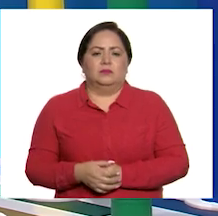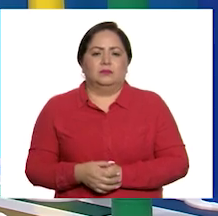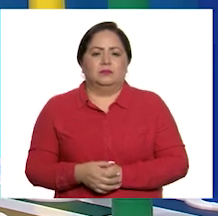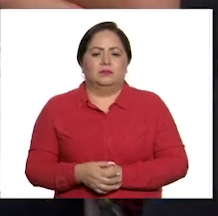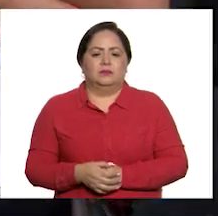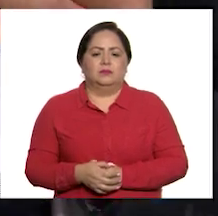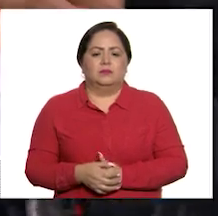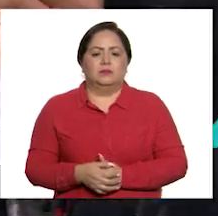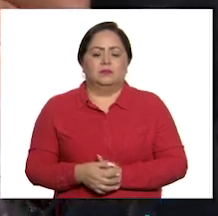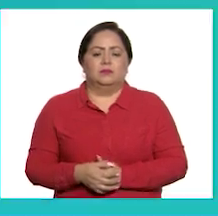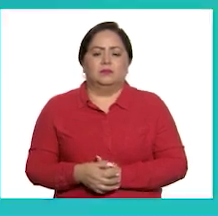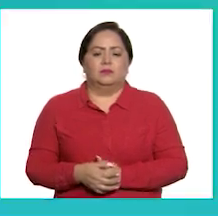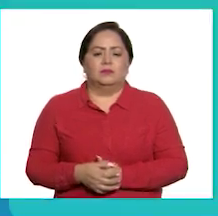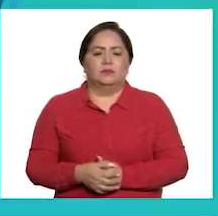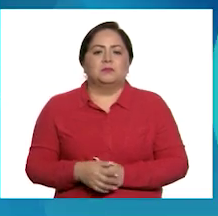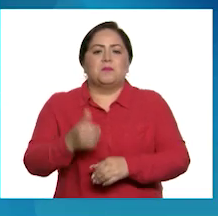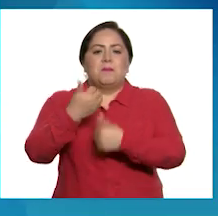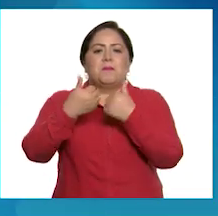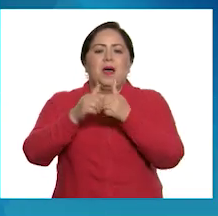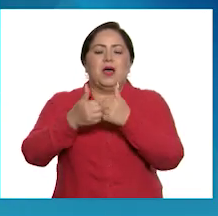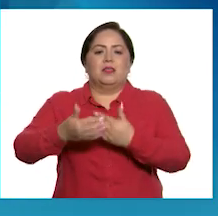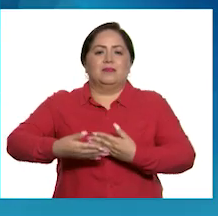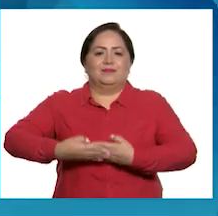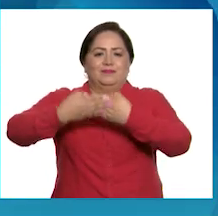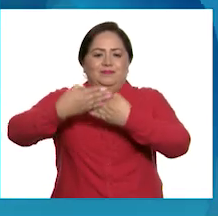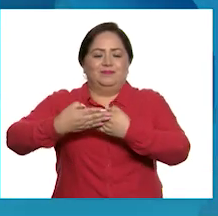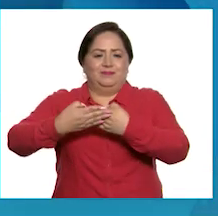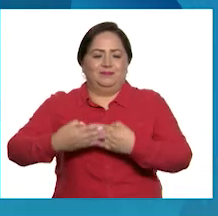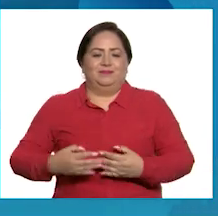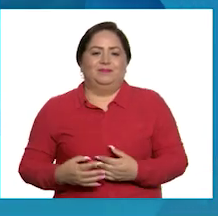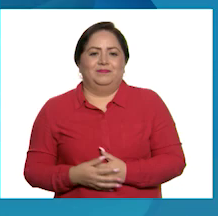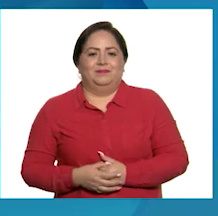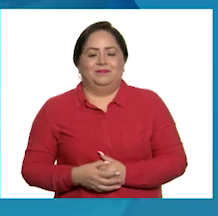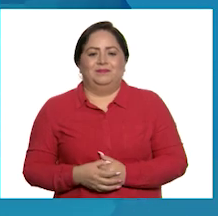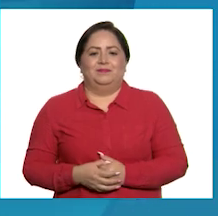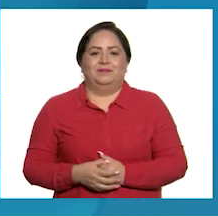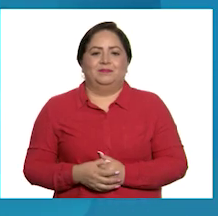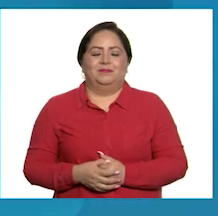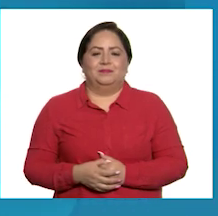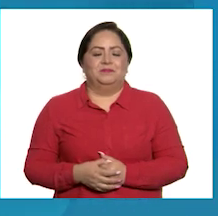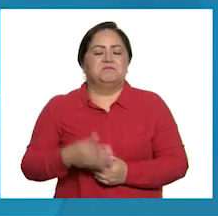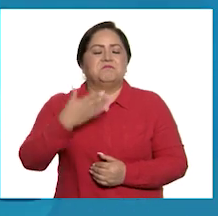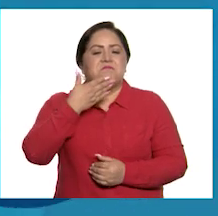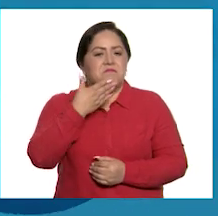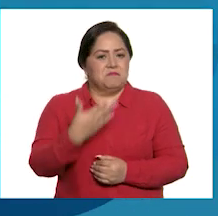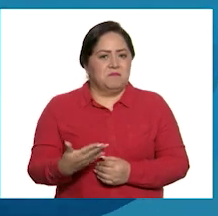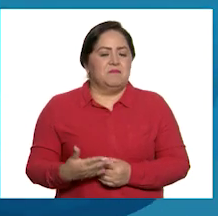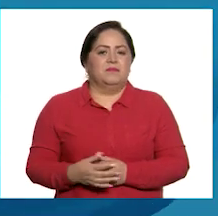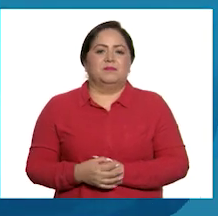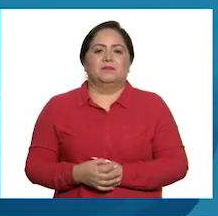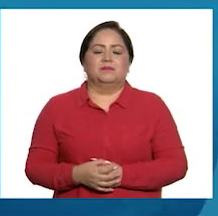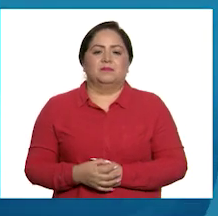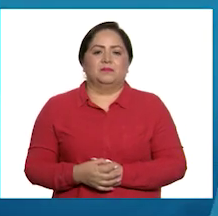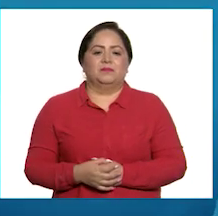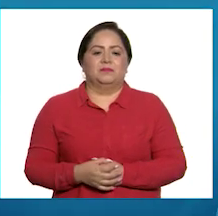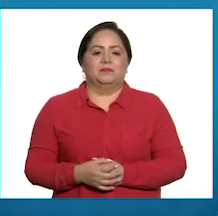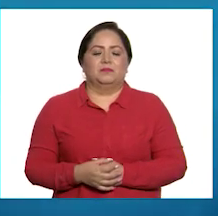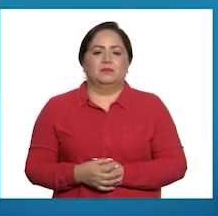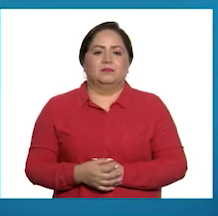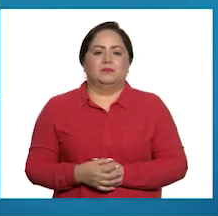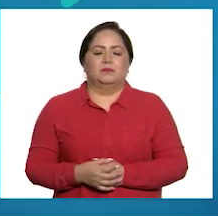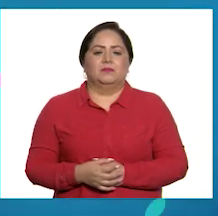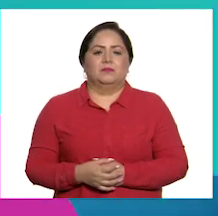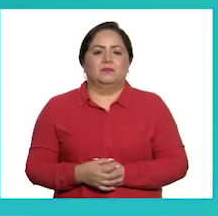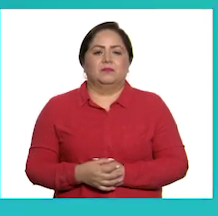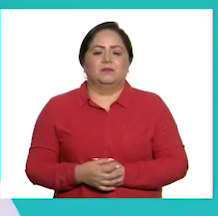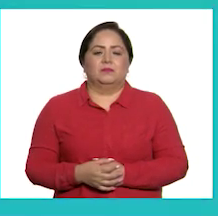A ver, maestro, creo que ese es un tostador de pan. Muy bien. Perfecto. Y la voy a